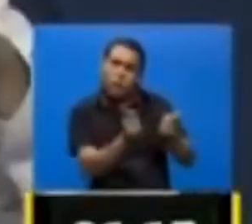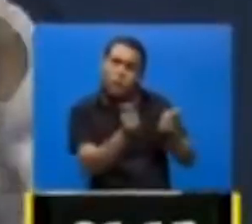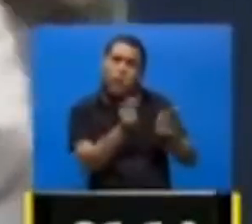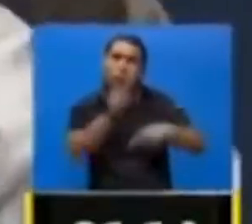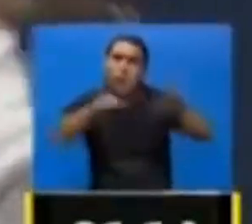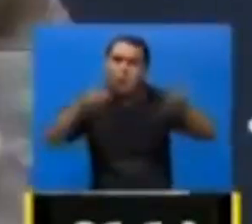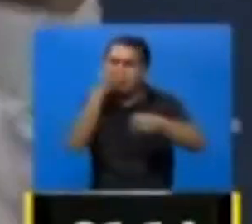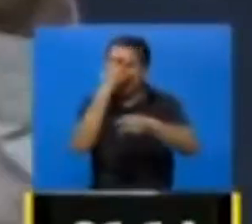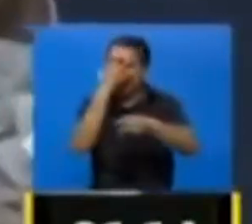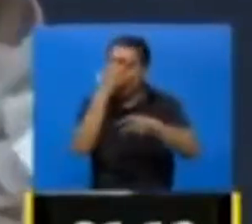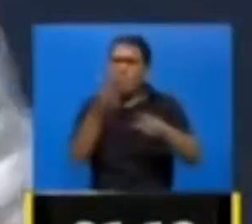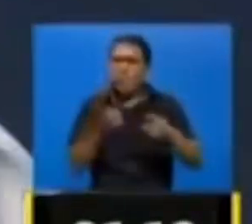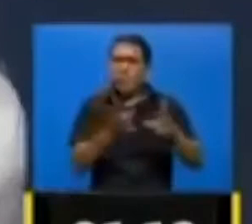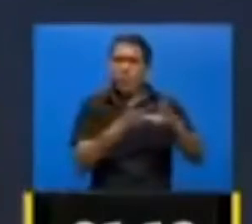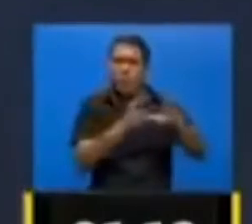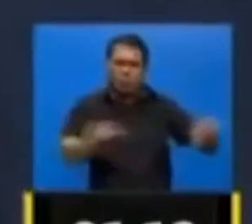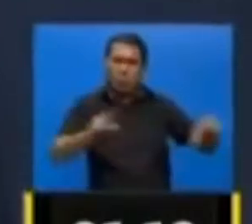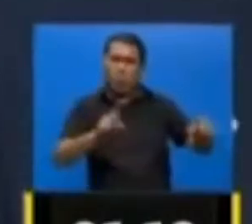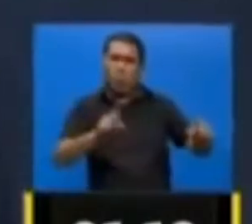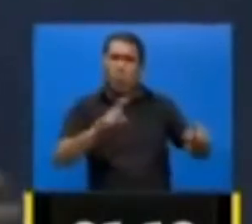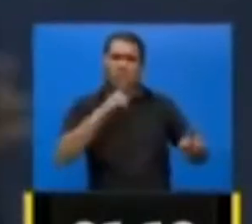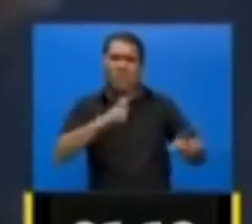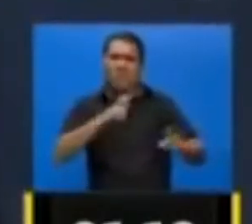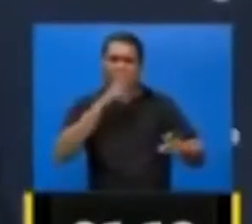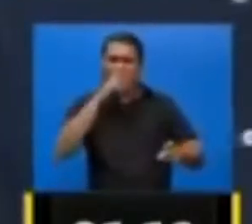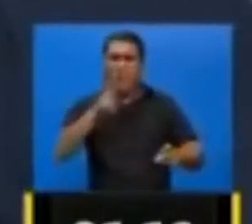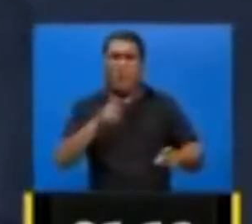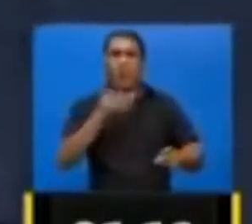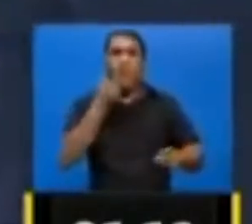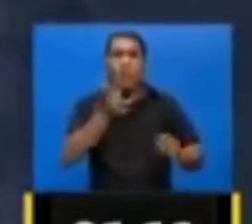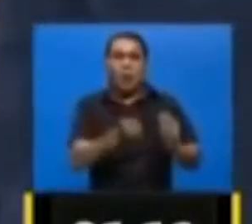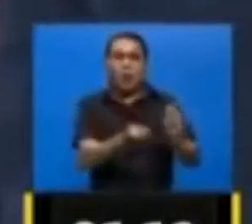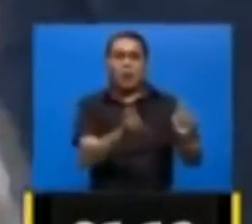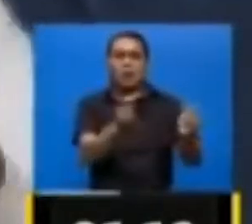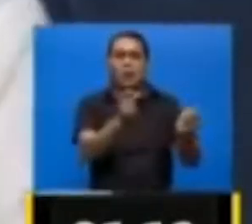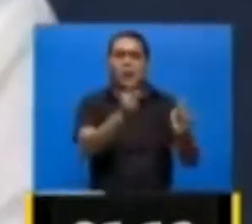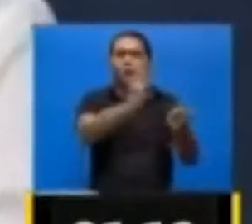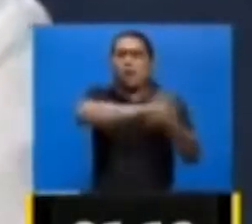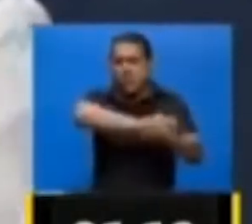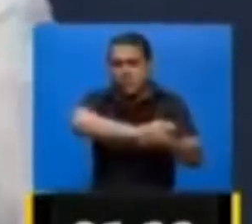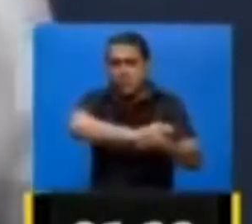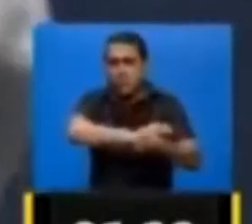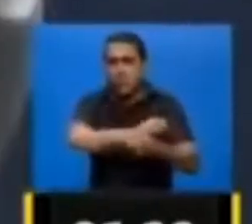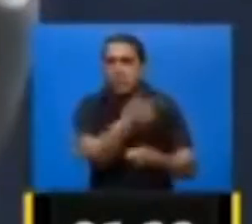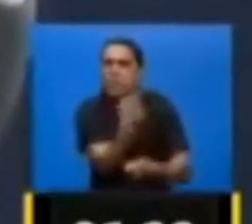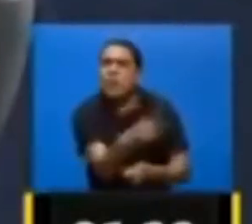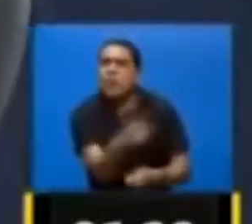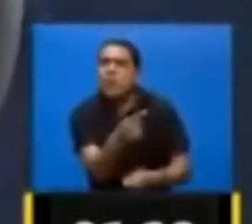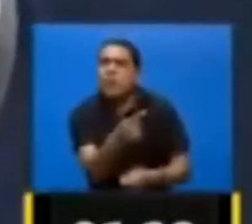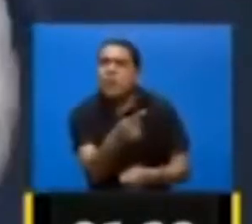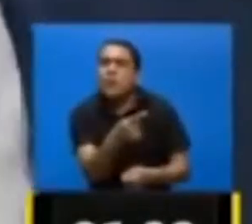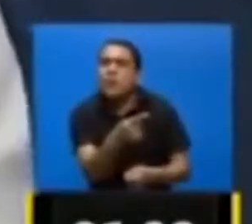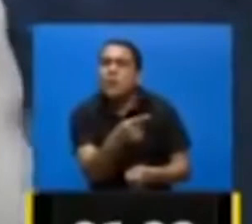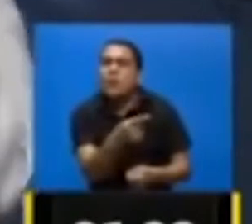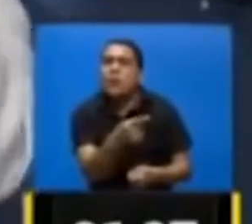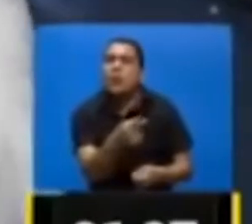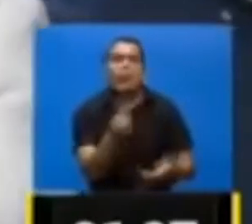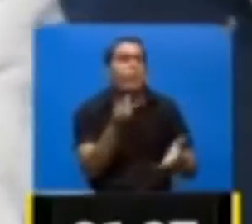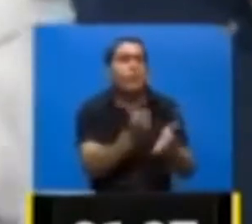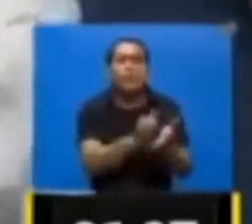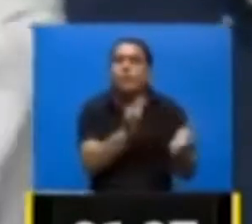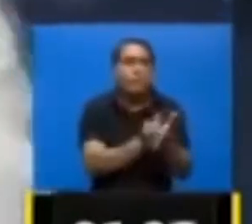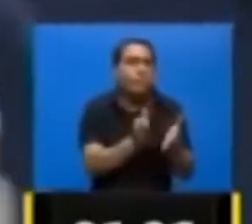pena. Eso de volver trizas es como muy duro. Entonces ahora se llama reestructurar. Y reestructurar es destruir